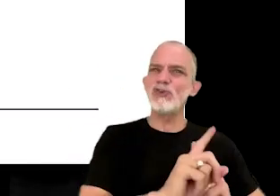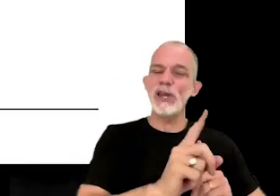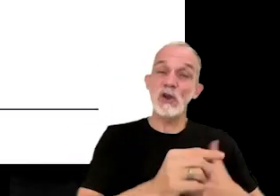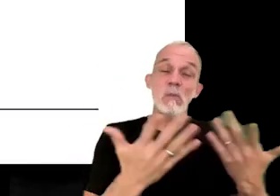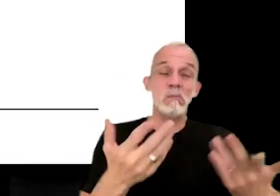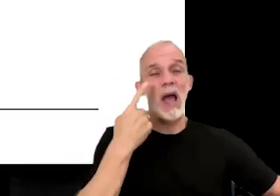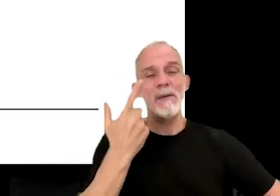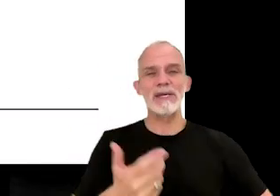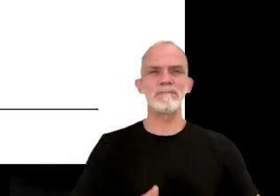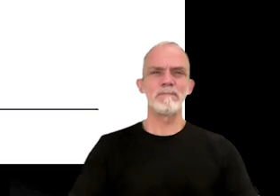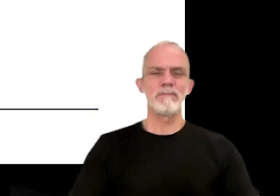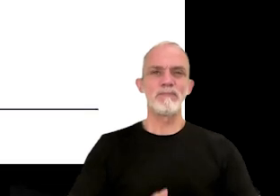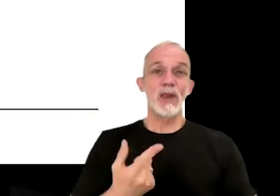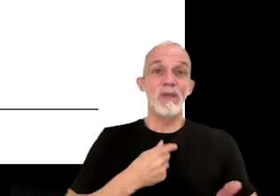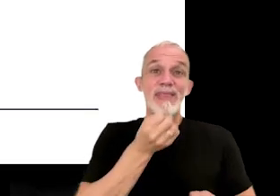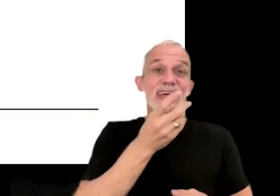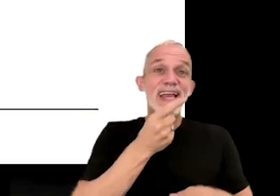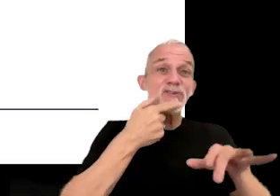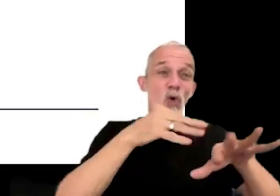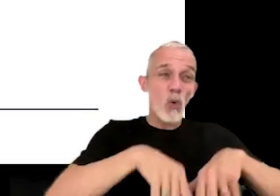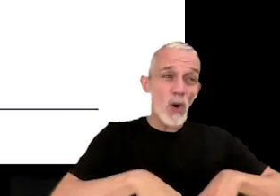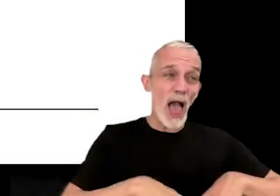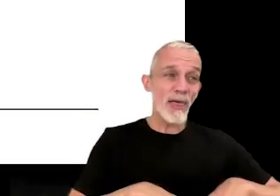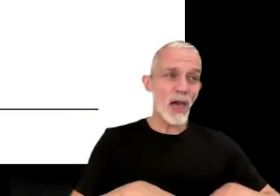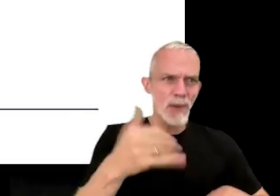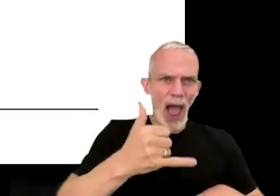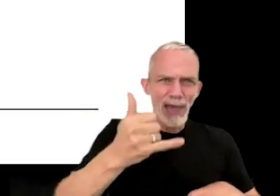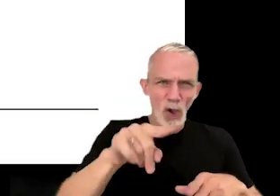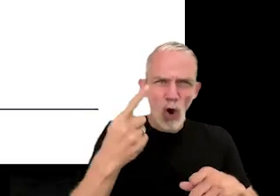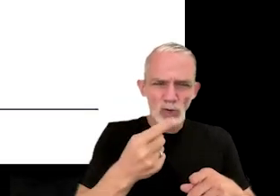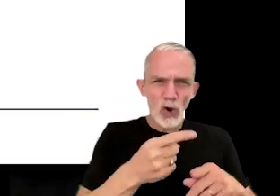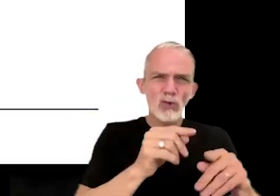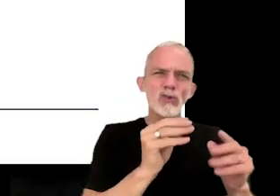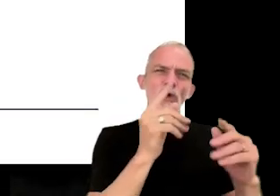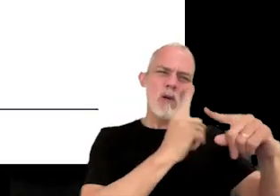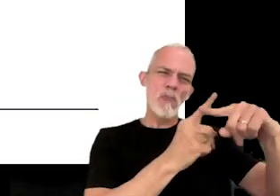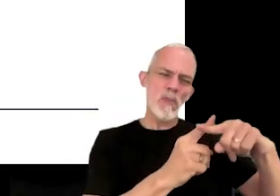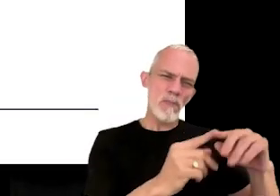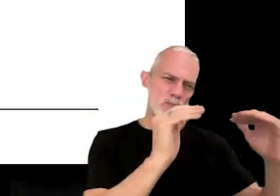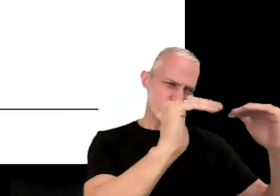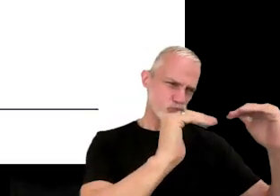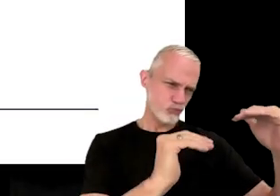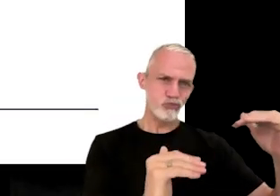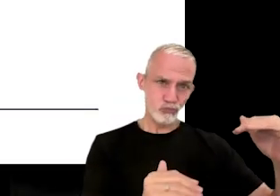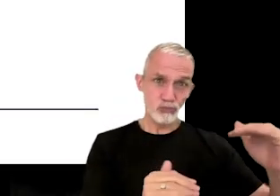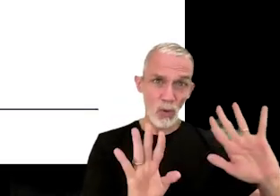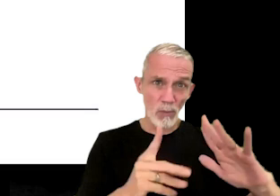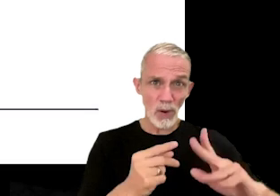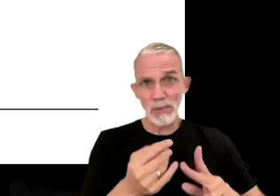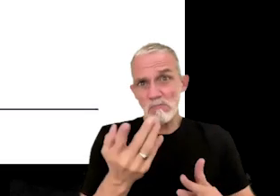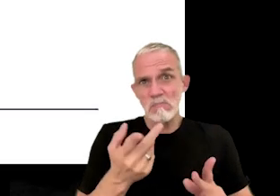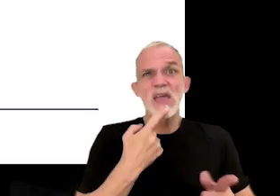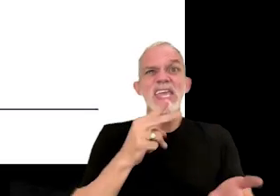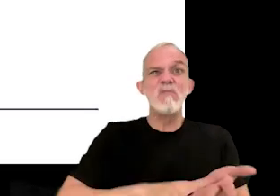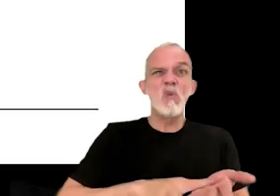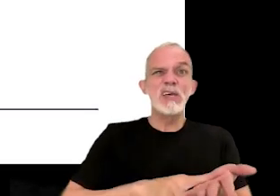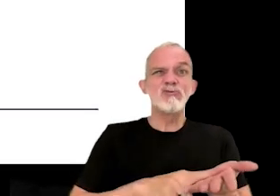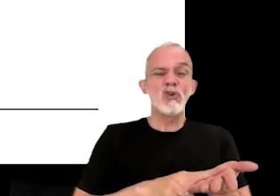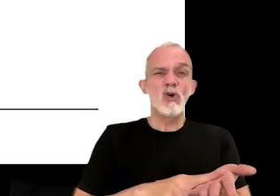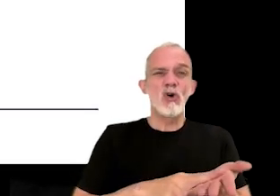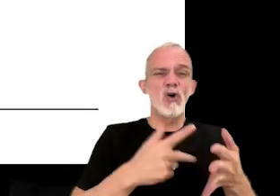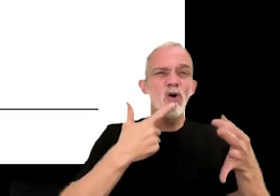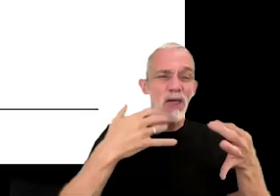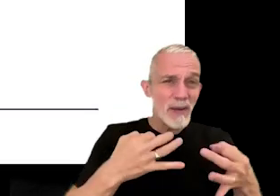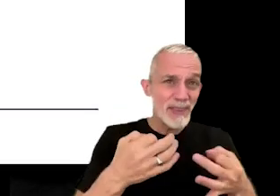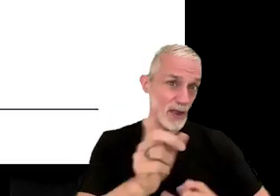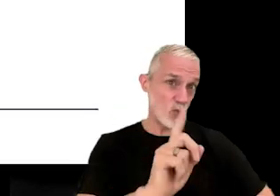ver, en la declaración jurada de ganancias existen otros cómputos que yo puedo poner para disminuir el impuesto determinado, que no necesariamente son